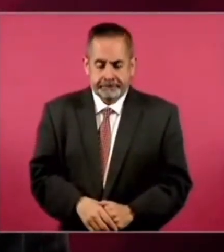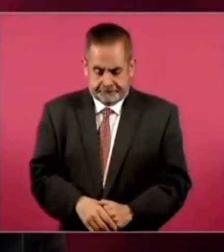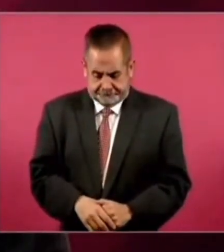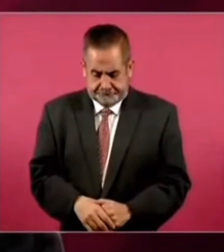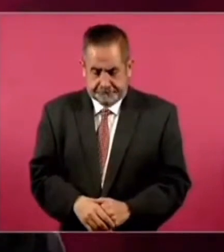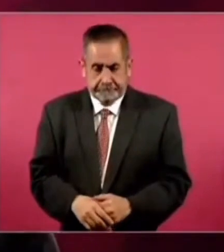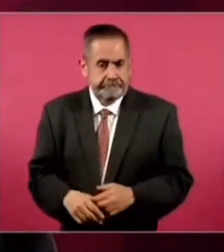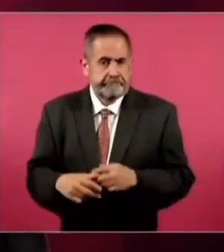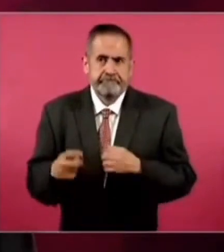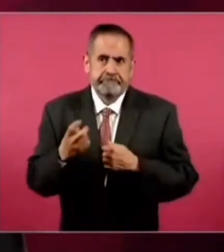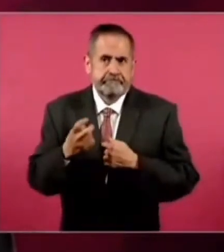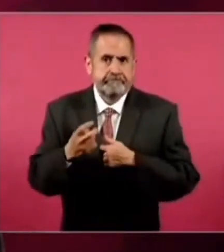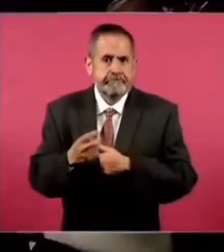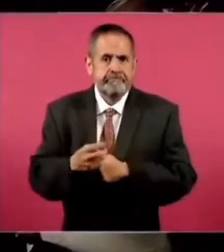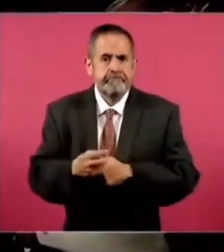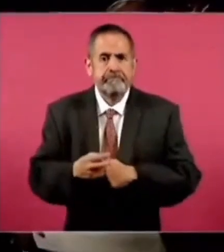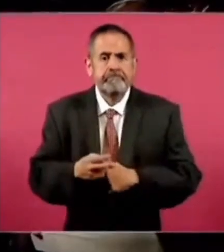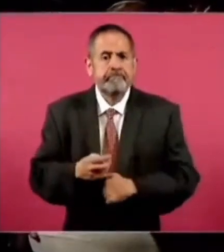Eso